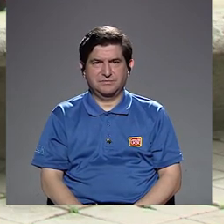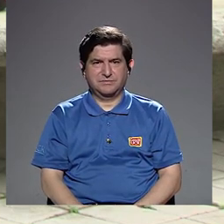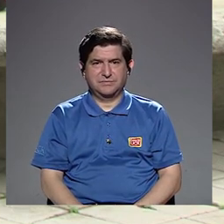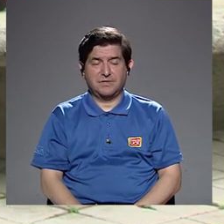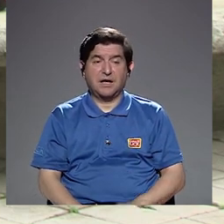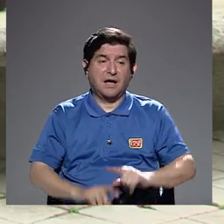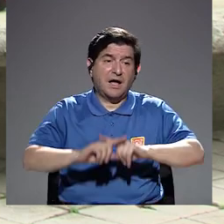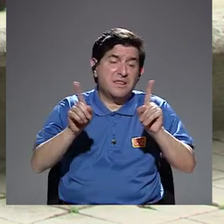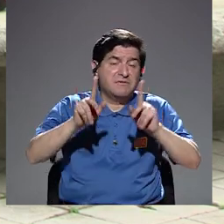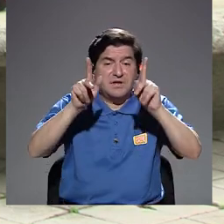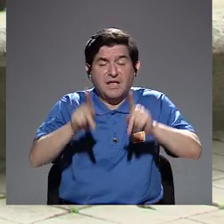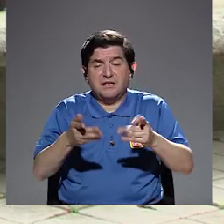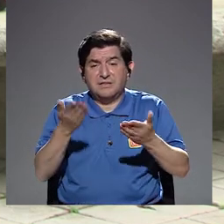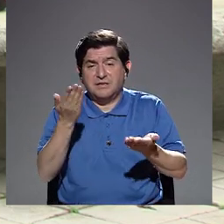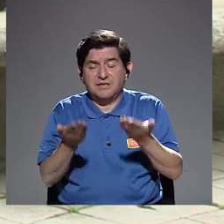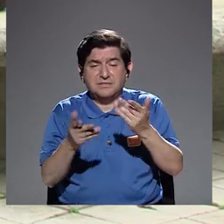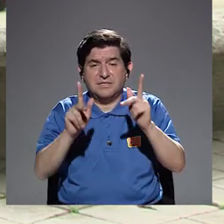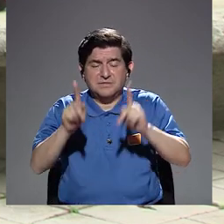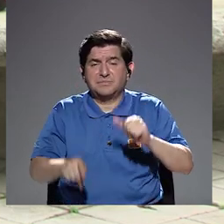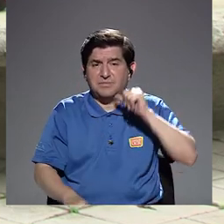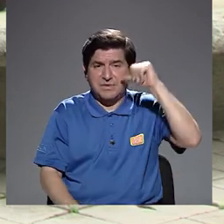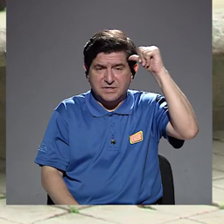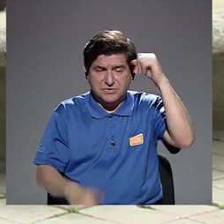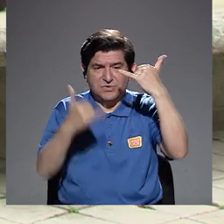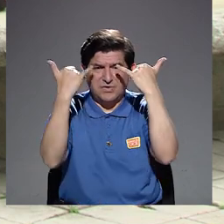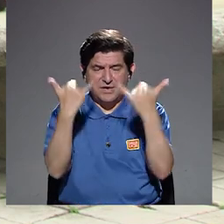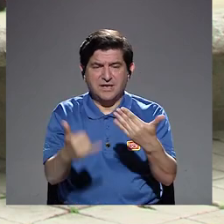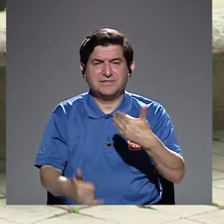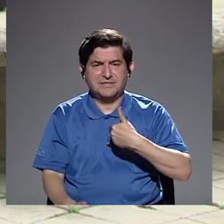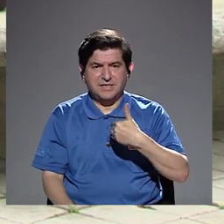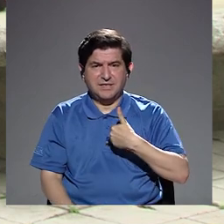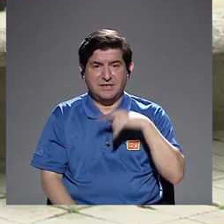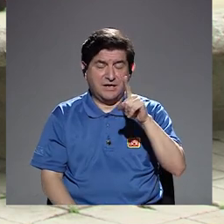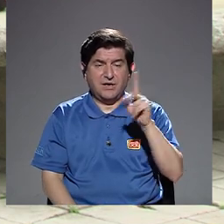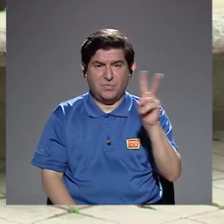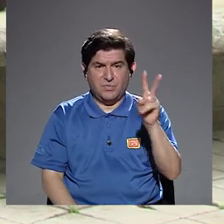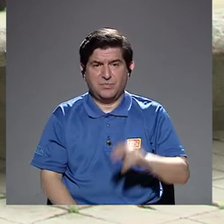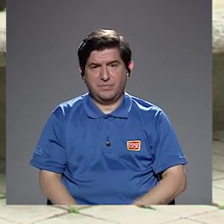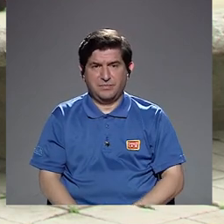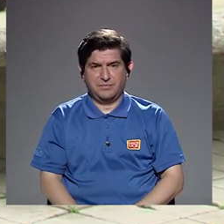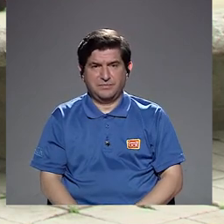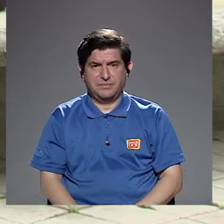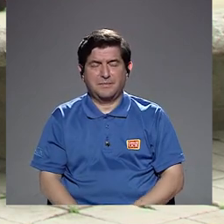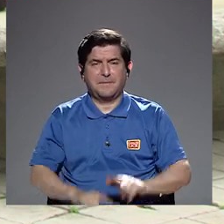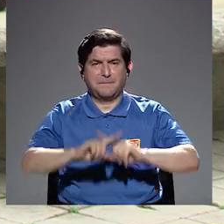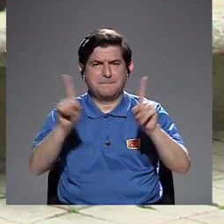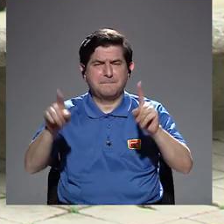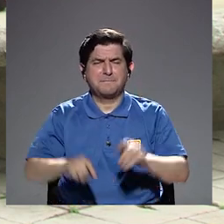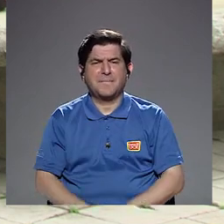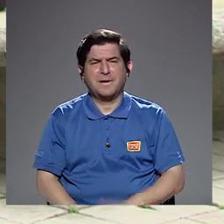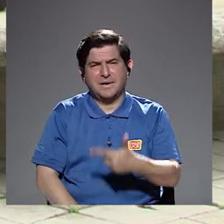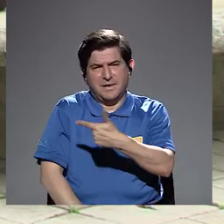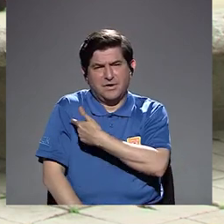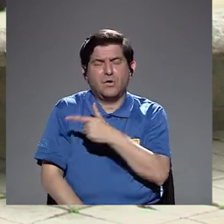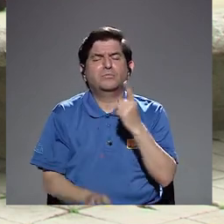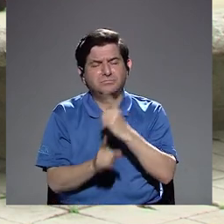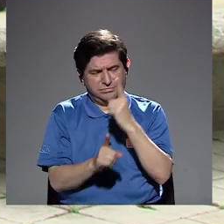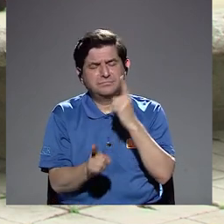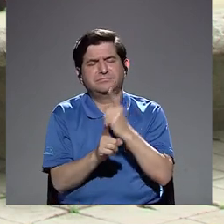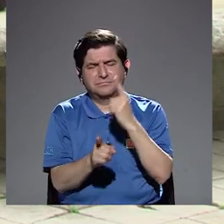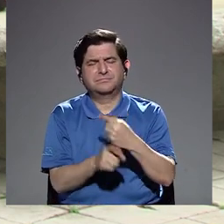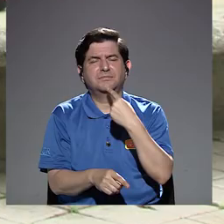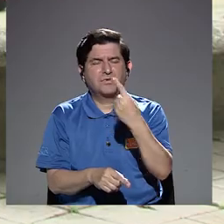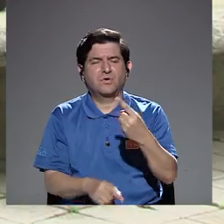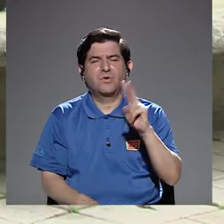a diferencia de unas personas adultas que ya pudieron haber adquirido uno y tal, entonces ya no, pero por eso es que se les vacuna. Efectivamente, y